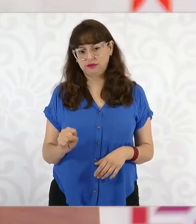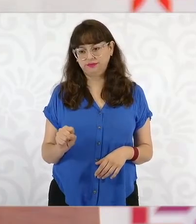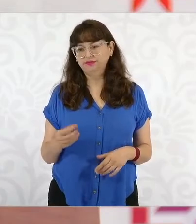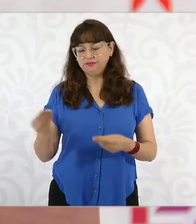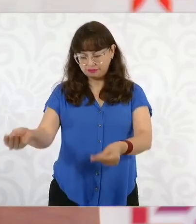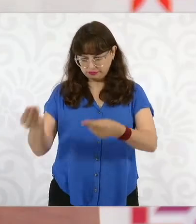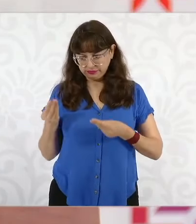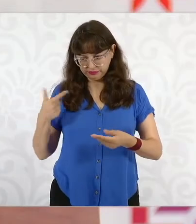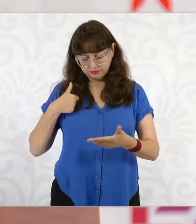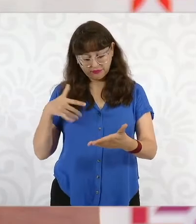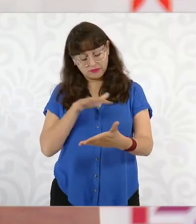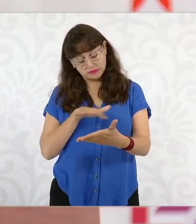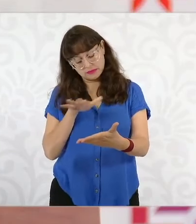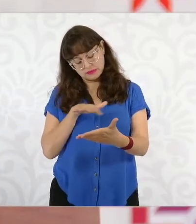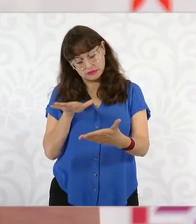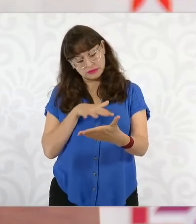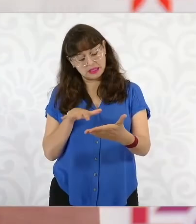resumen.